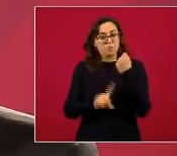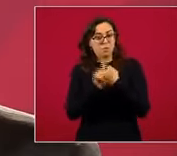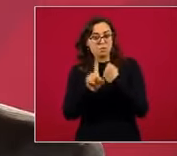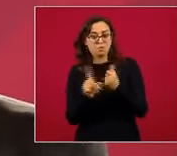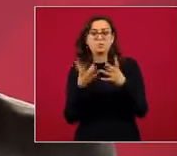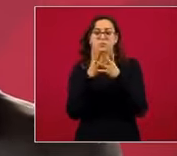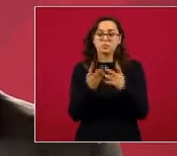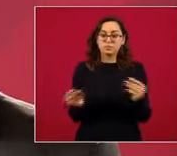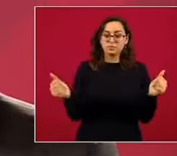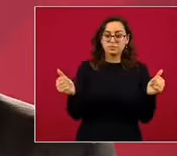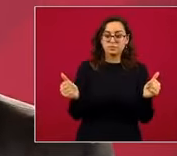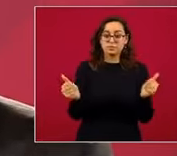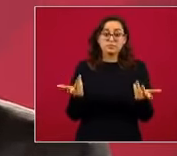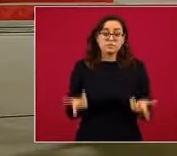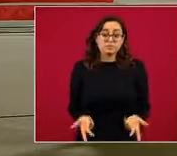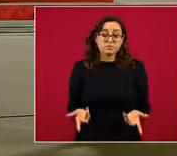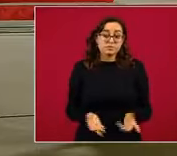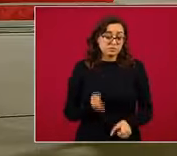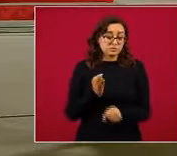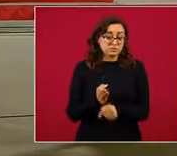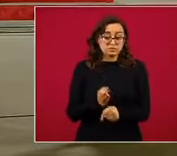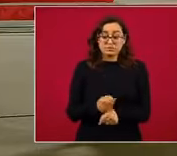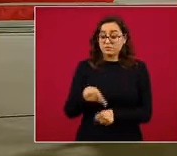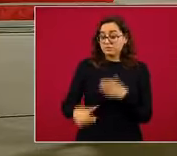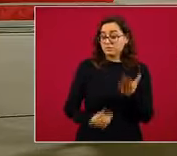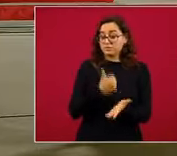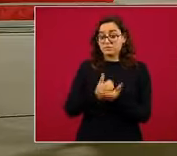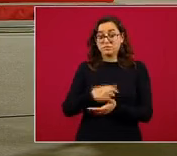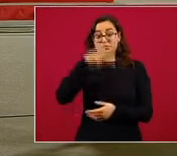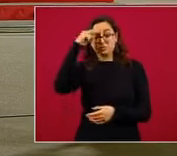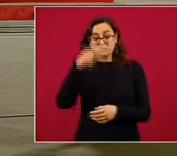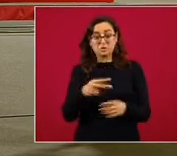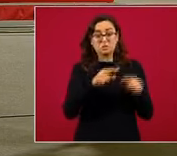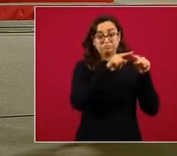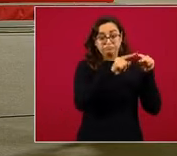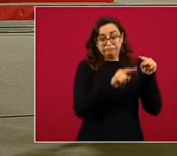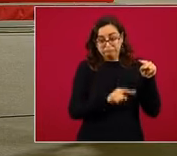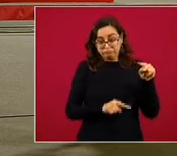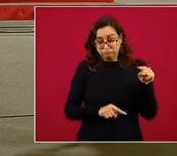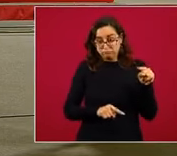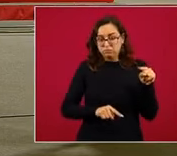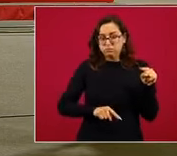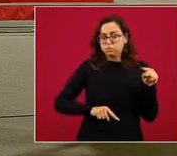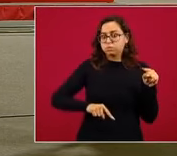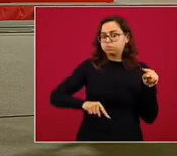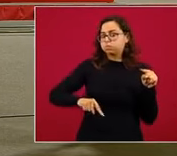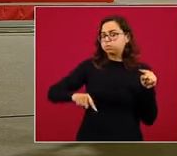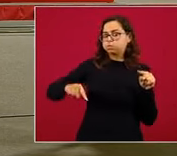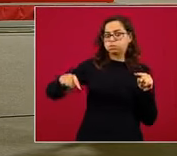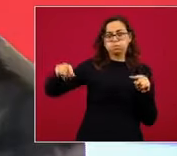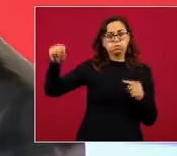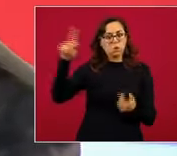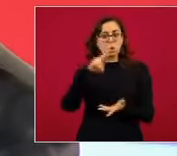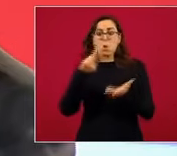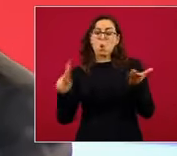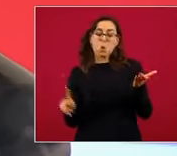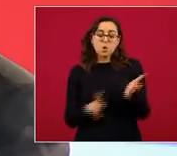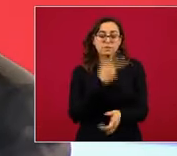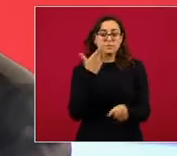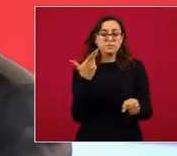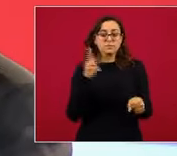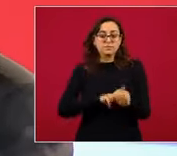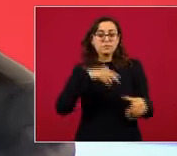la trayectoria que vemos, como ha dicho la doctora Sheinbaum, del crecimiento en el número de hospitalizaciones diarias, el número de casos y también el